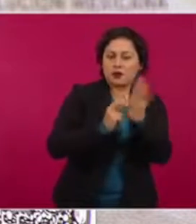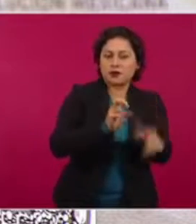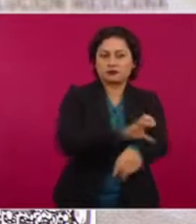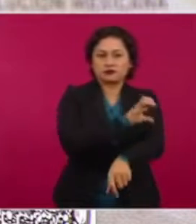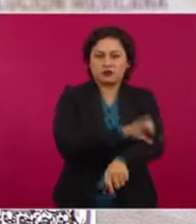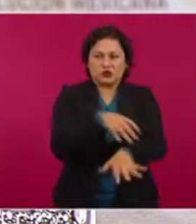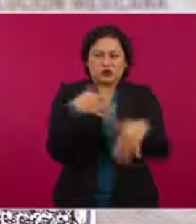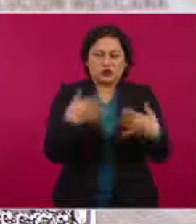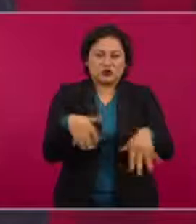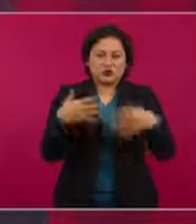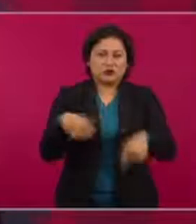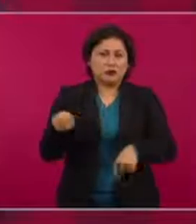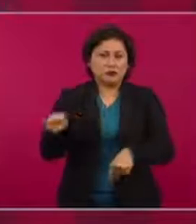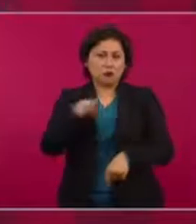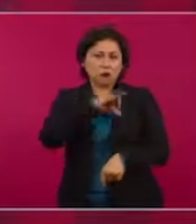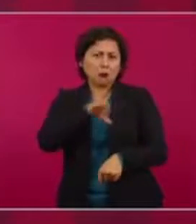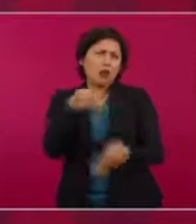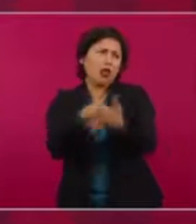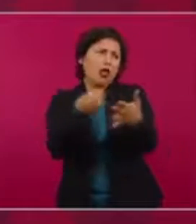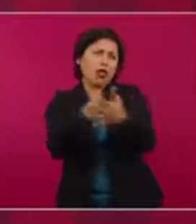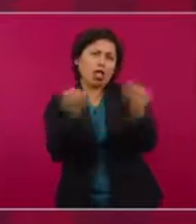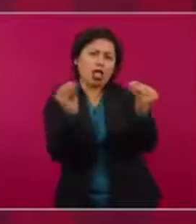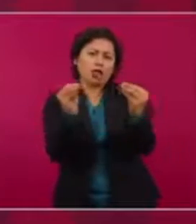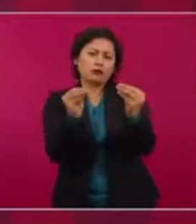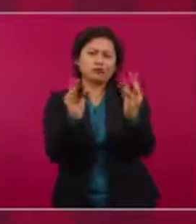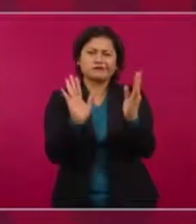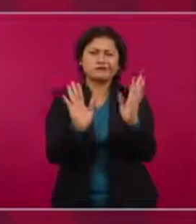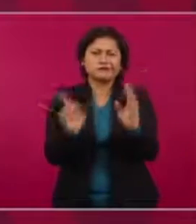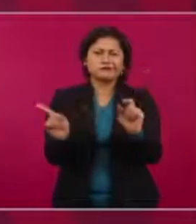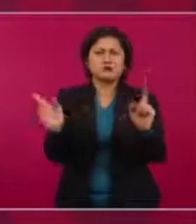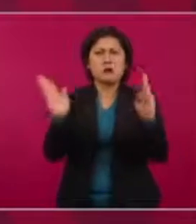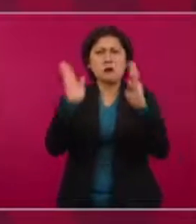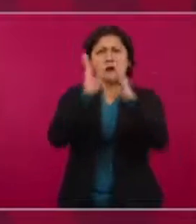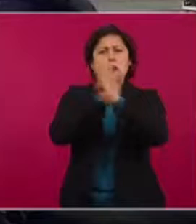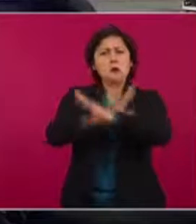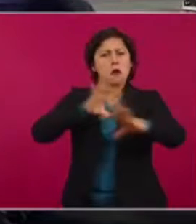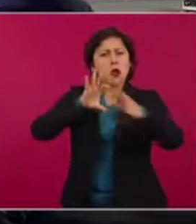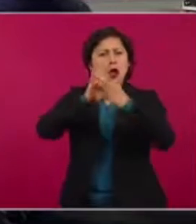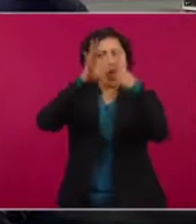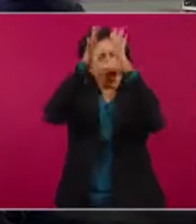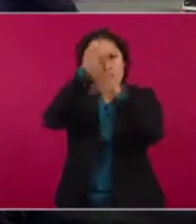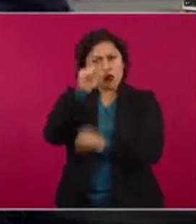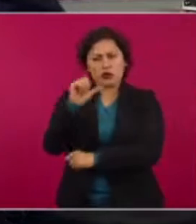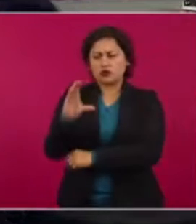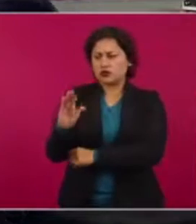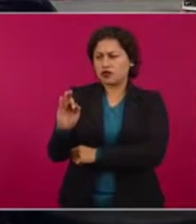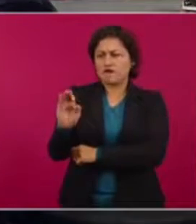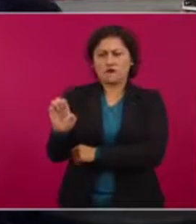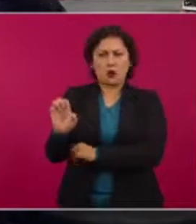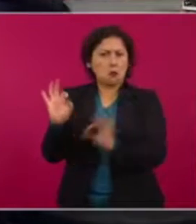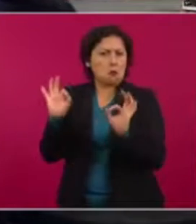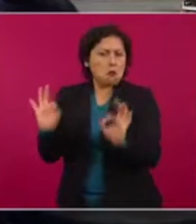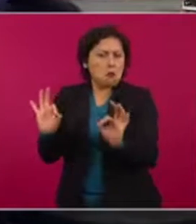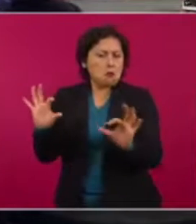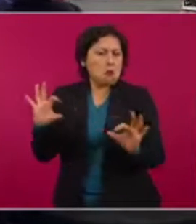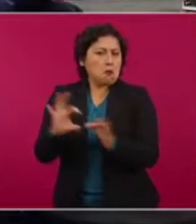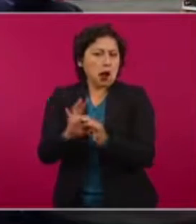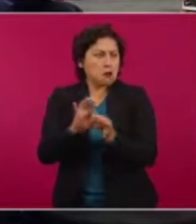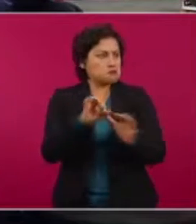y optaron por llegar a un arreglo con la Comisión Federal de Electricidad. Y como ya se veía venir este